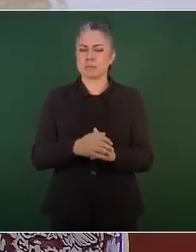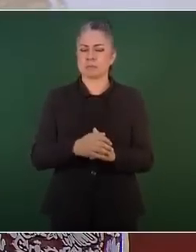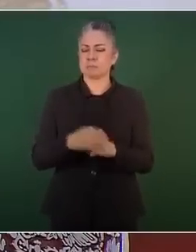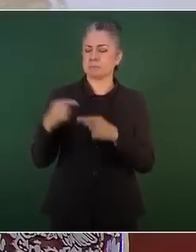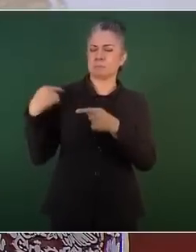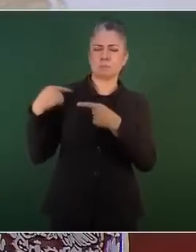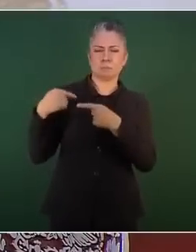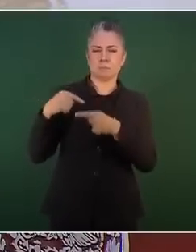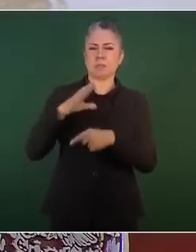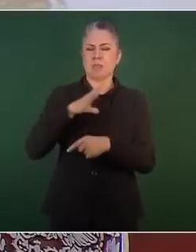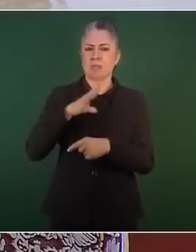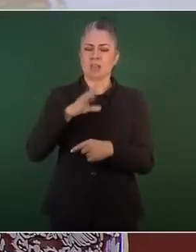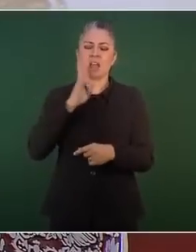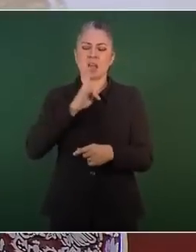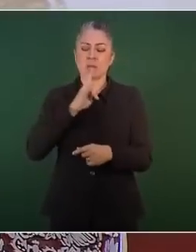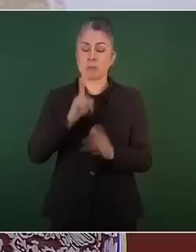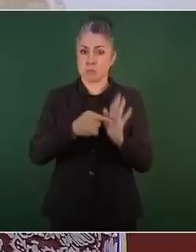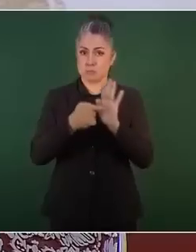reciente.